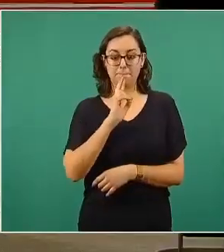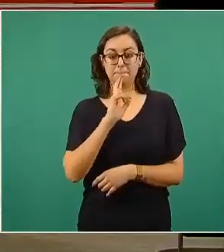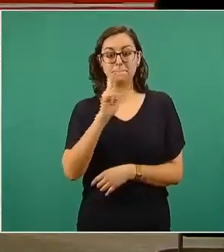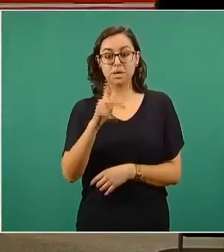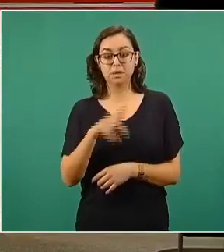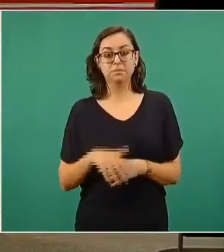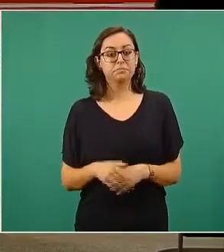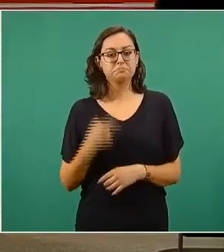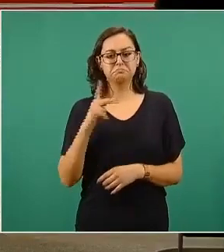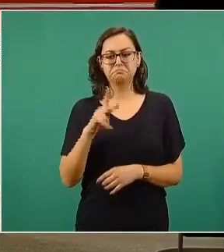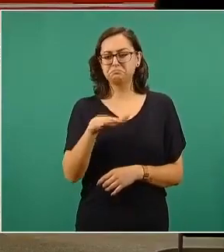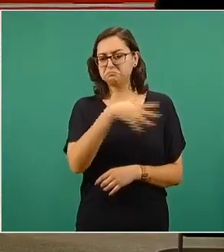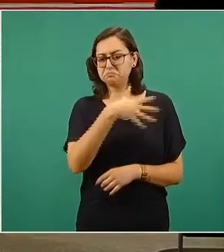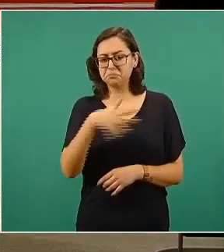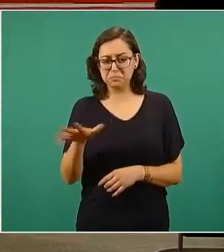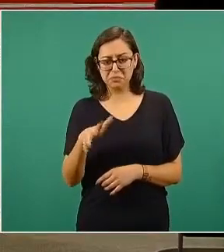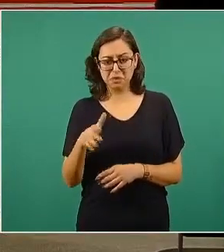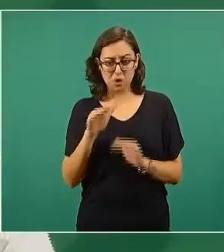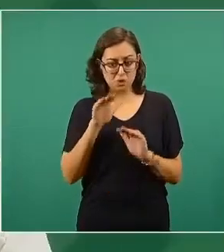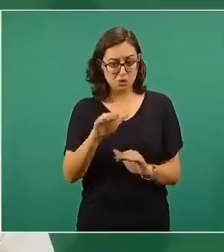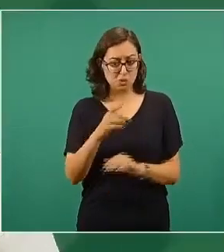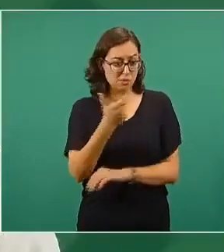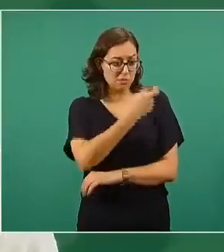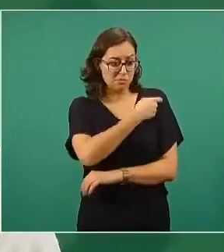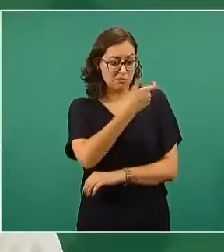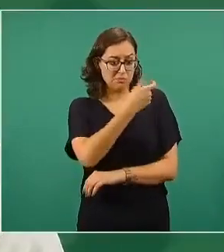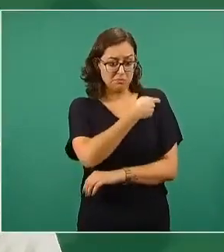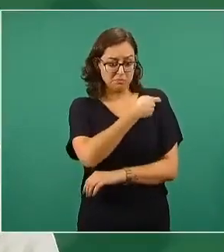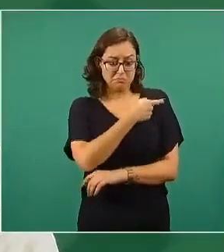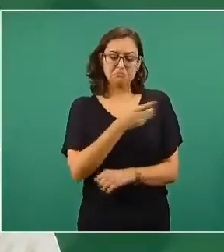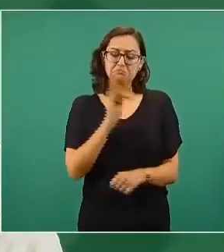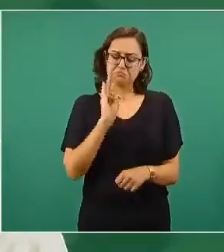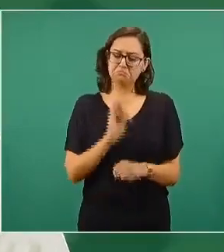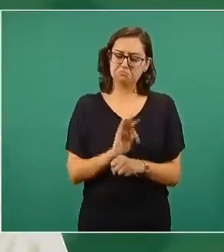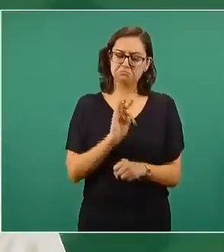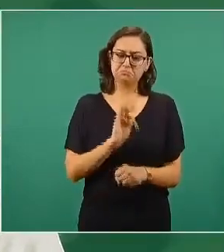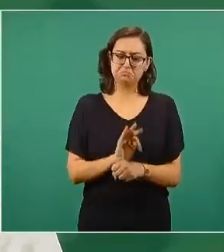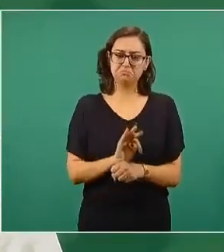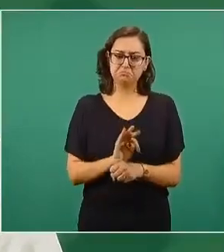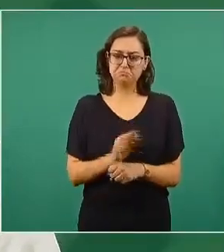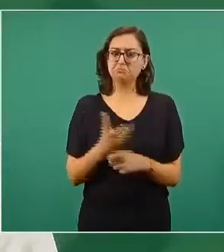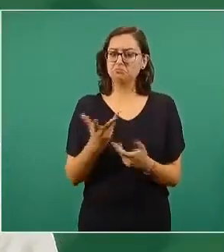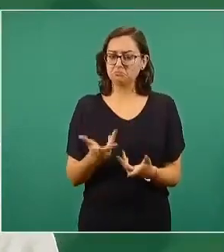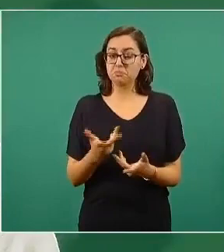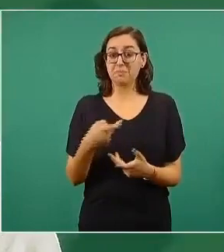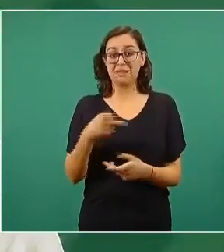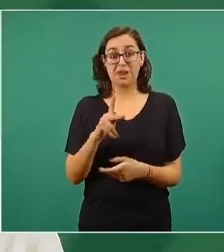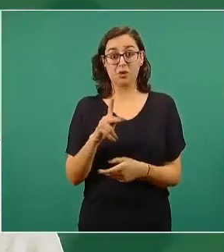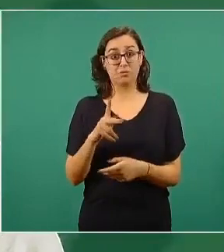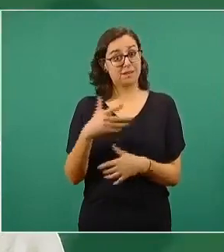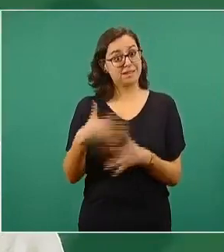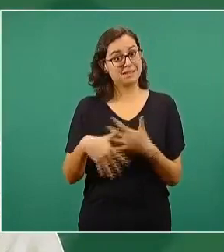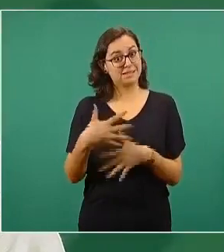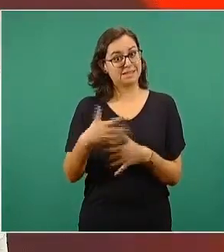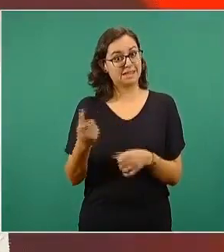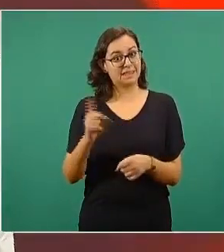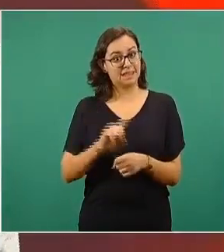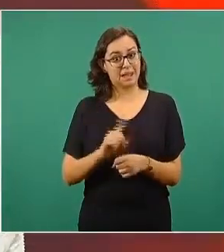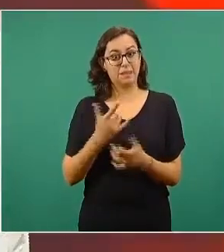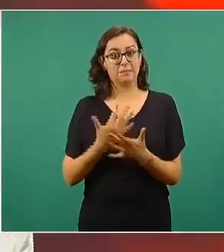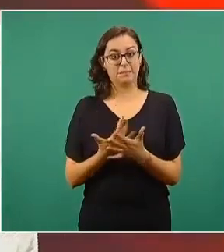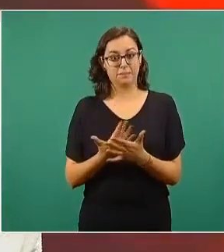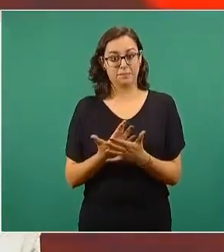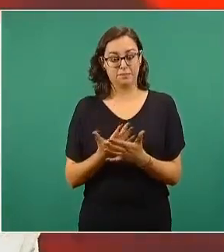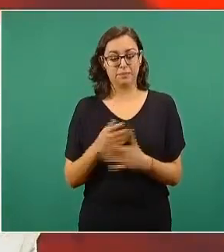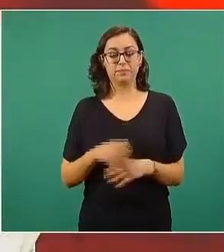Pero en términos generales, respecto a la protección que brinda la vacuna, esperar 15 días después del esquema completo y